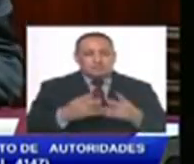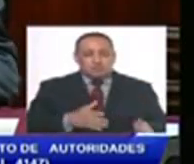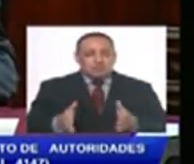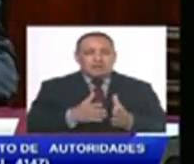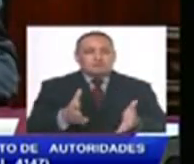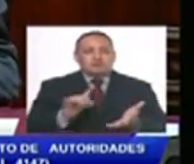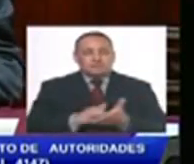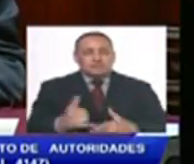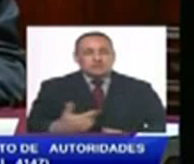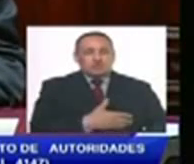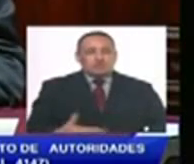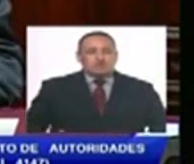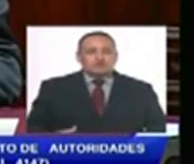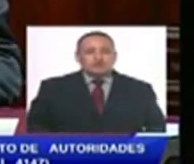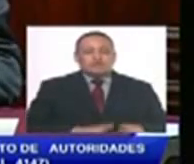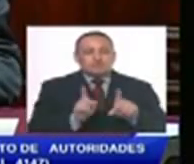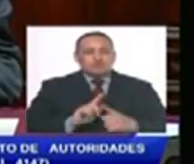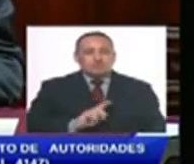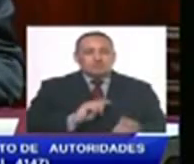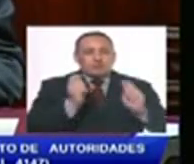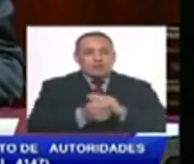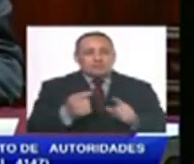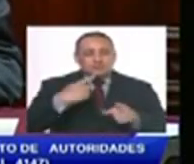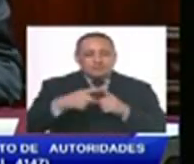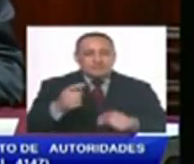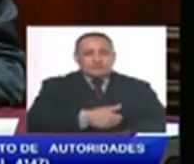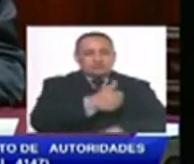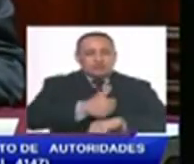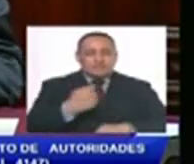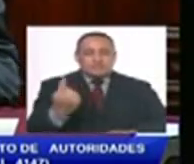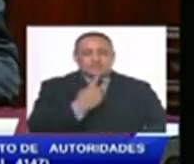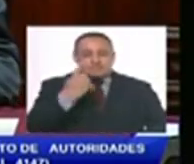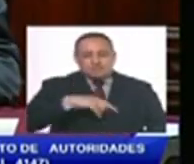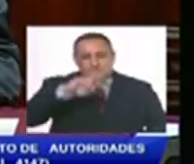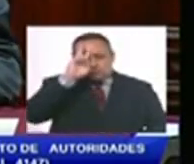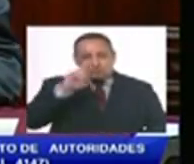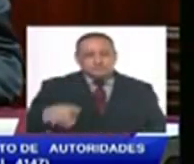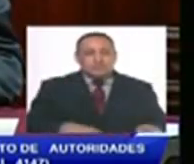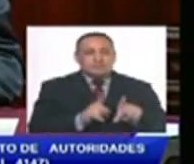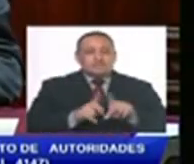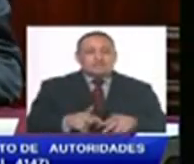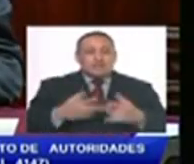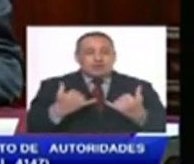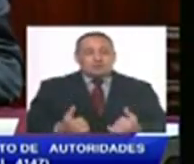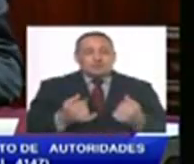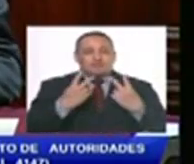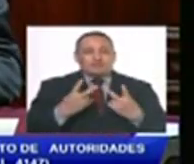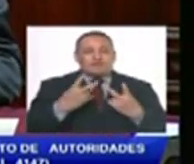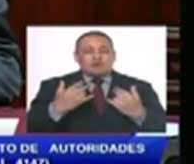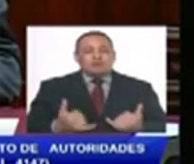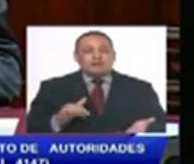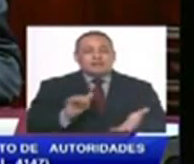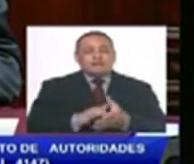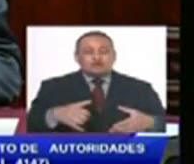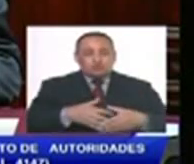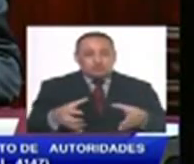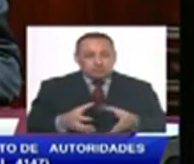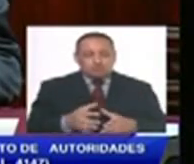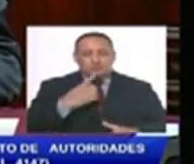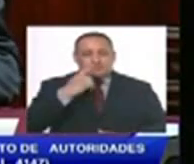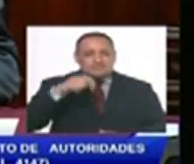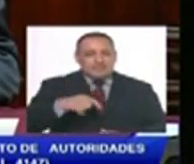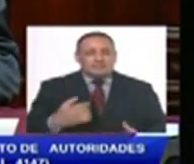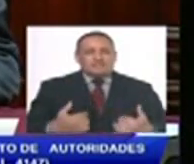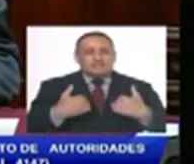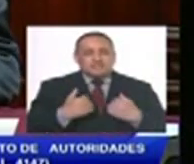Así es, después de que el ministro Tello dio su conferencia de prensa y dijo que ojalá se le dé celeridad a este proyecto para que pueda adelantarse